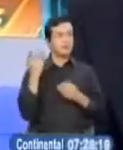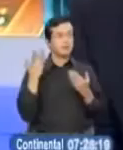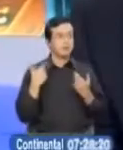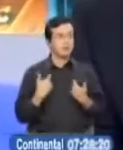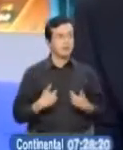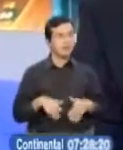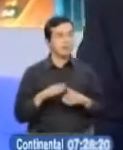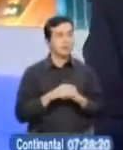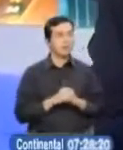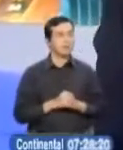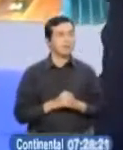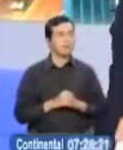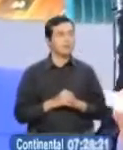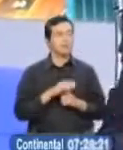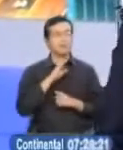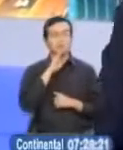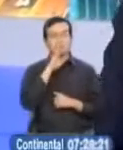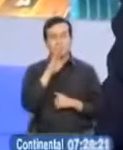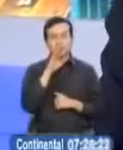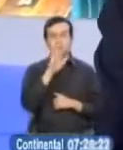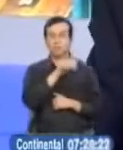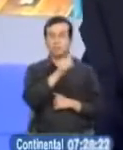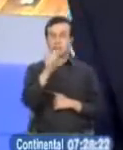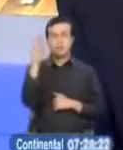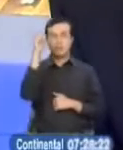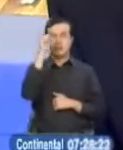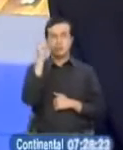de hoy en Pensamiento Crítico. Como siempre, ustedes sacan sus propias